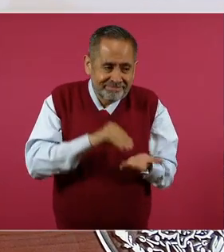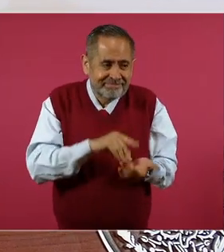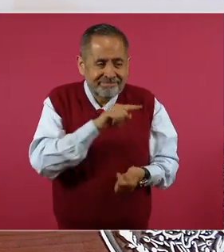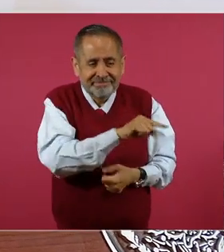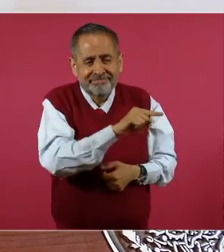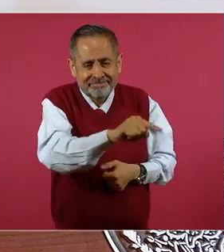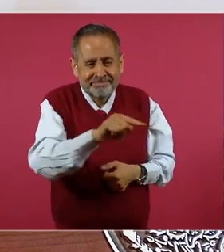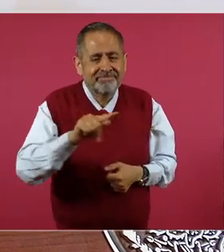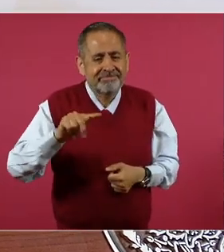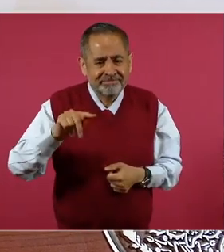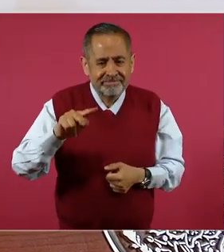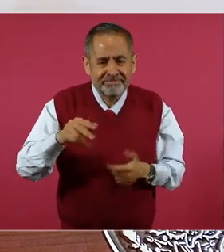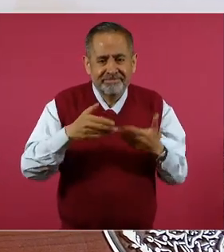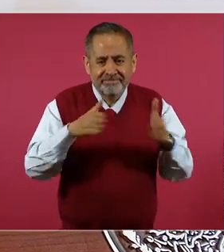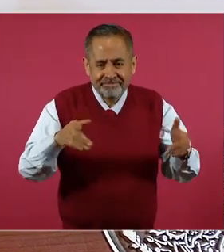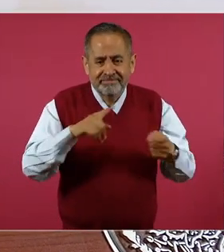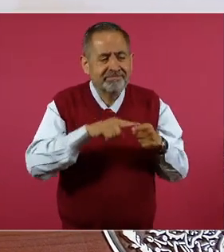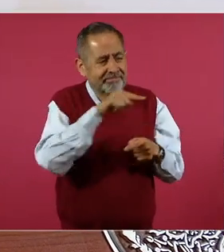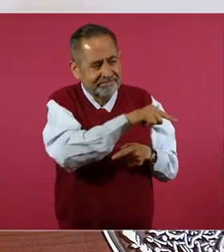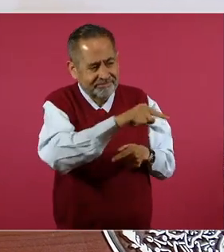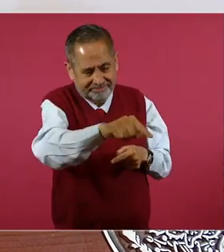la televisión abierta